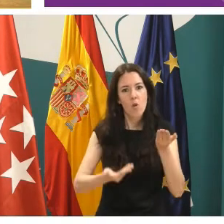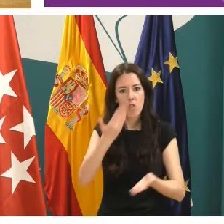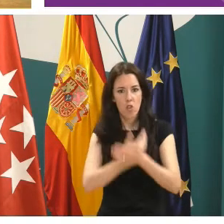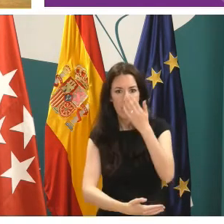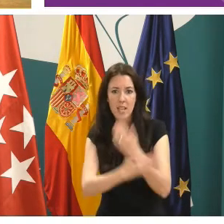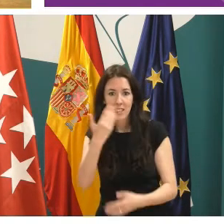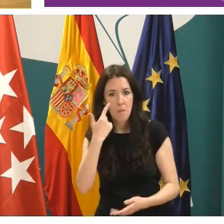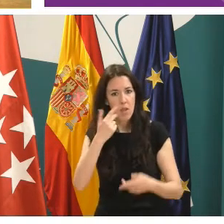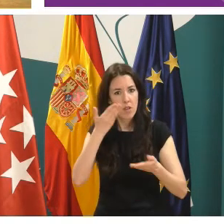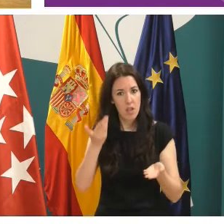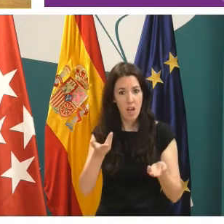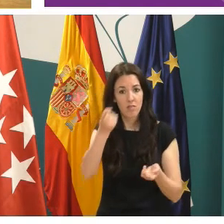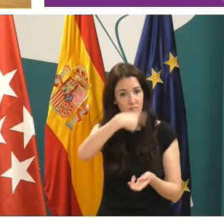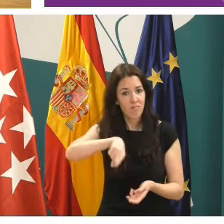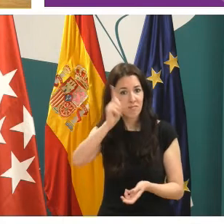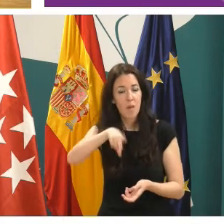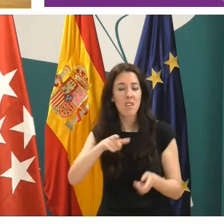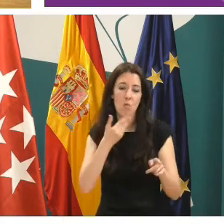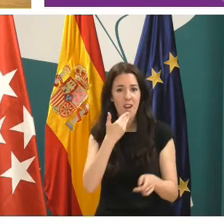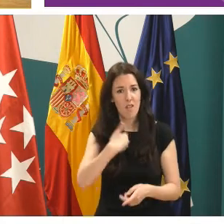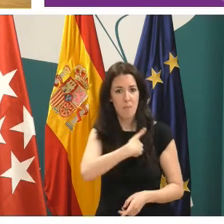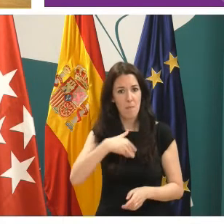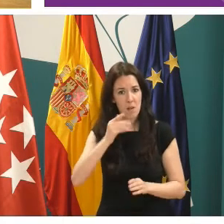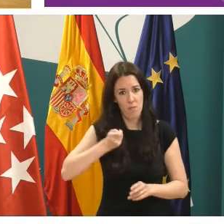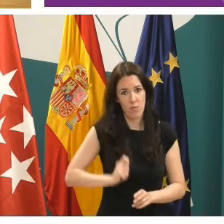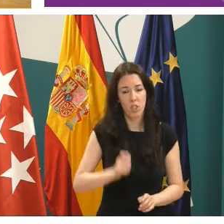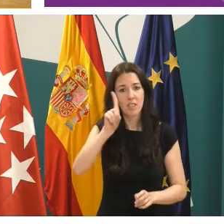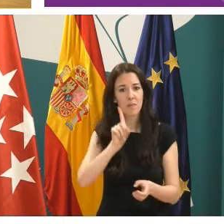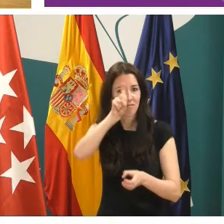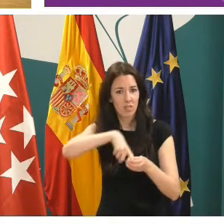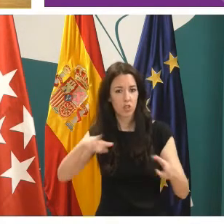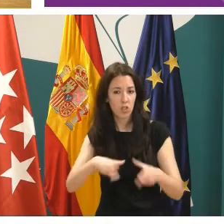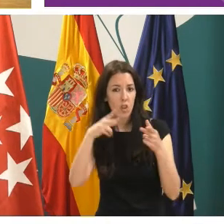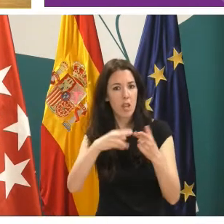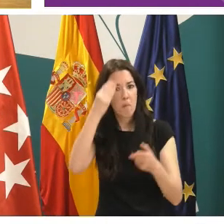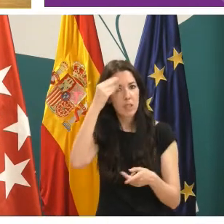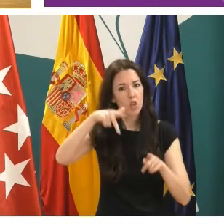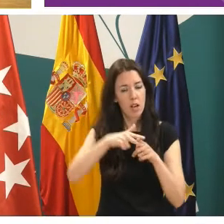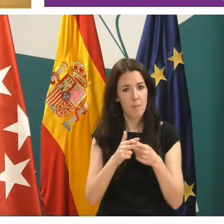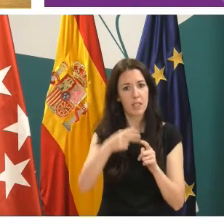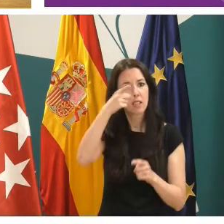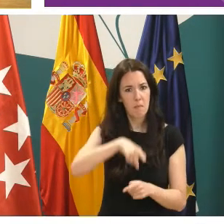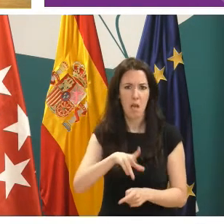discapacidad, cosas que vosotros también como profesionales, como parte de la sociedad, pues creo que son herramientas que también os pueden ser muy interesantes,